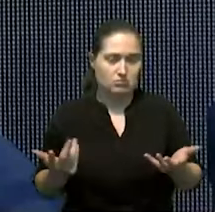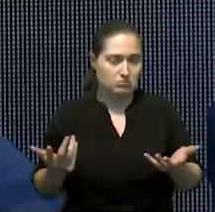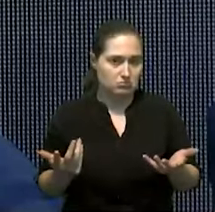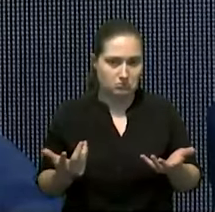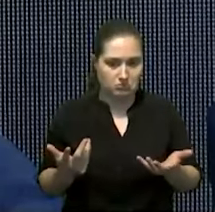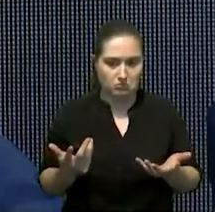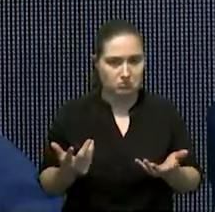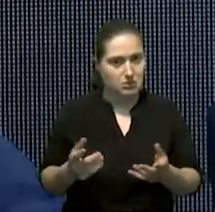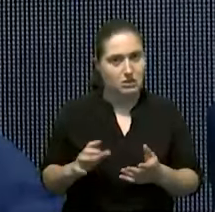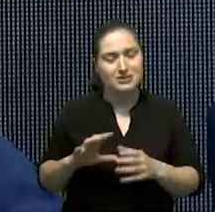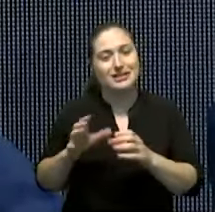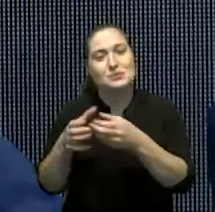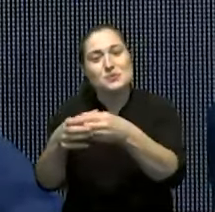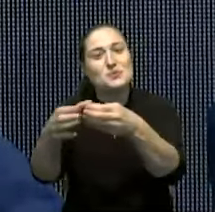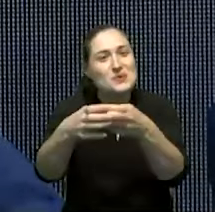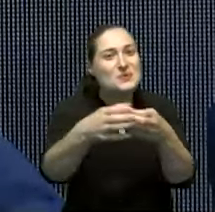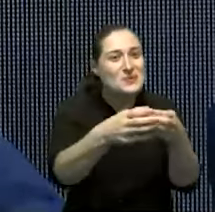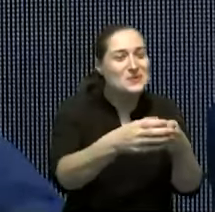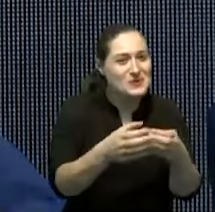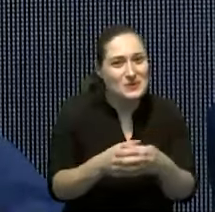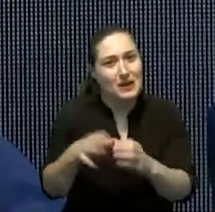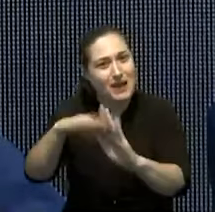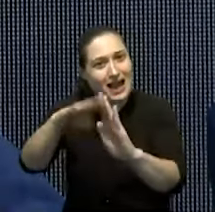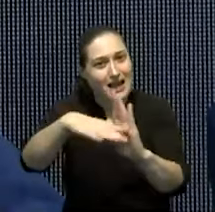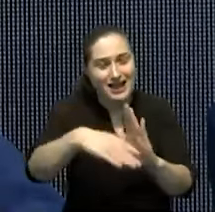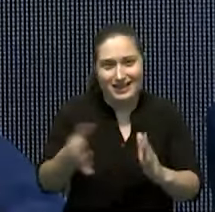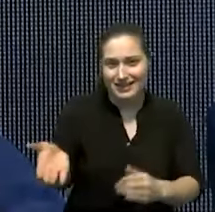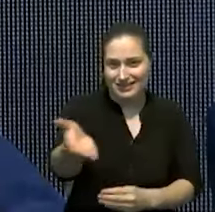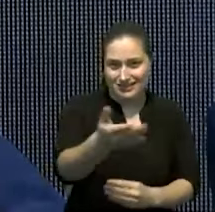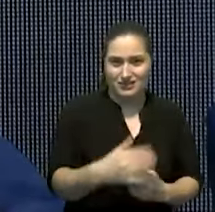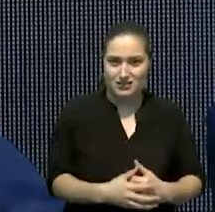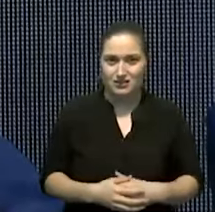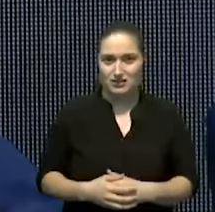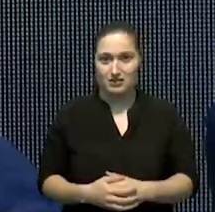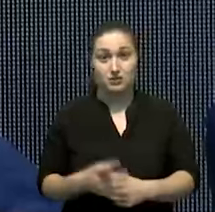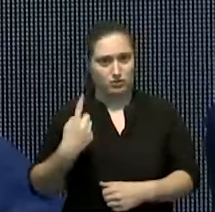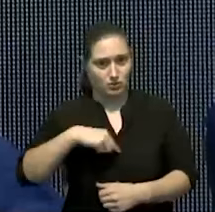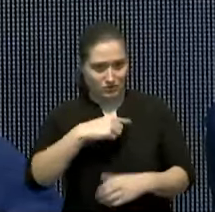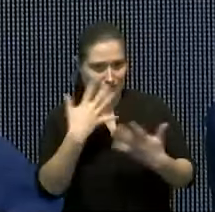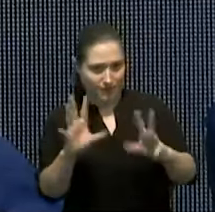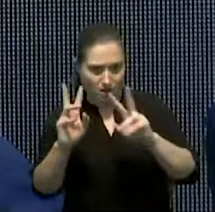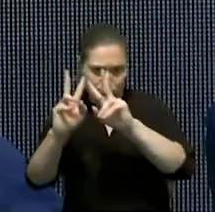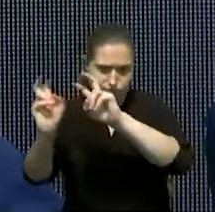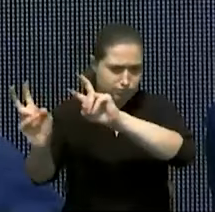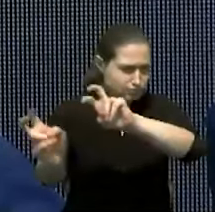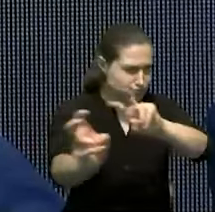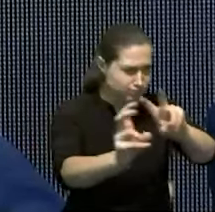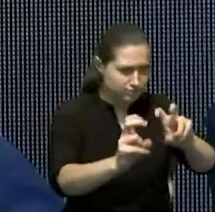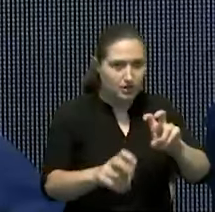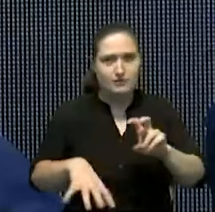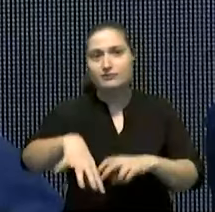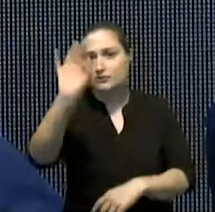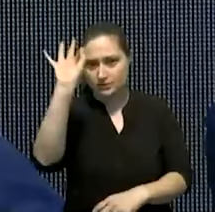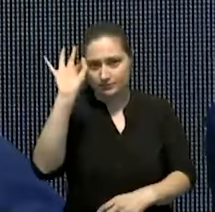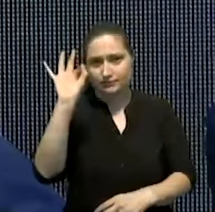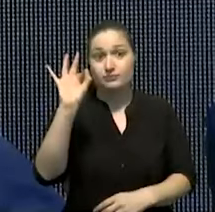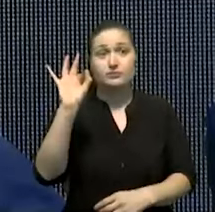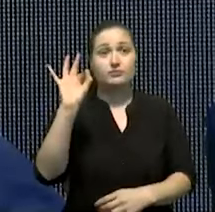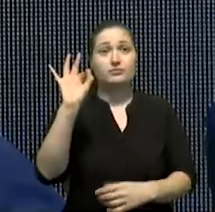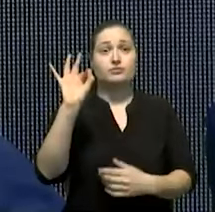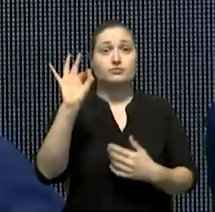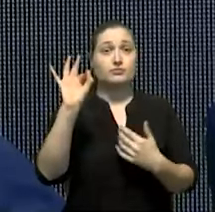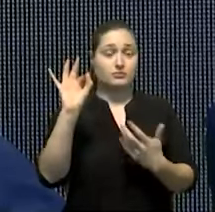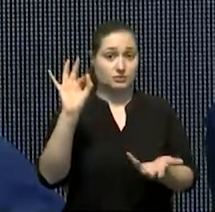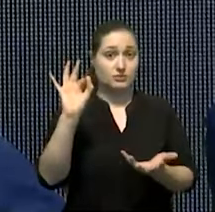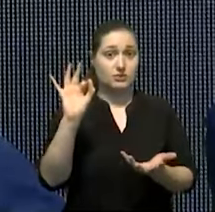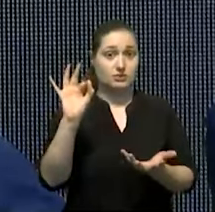y eh los estudios que hemos hecho indican que con implementación de esto que vamos a hacer en el